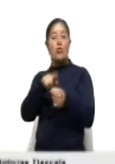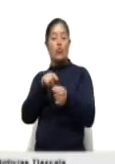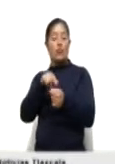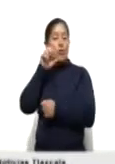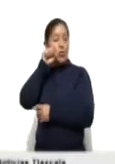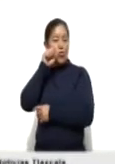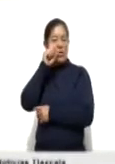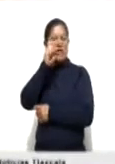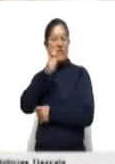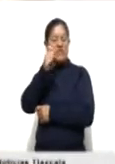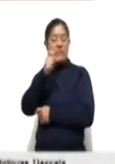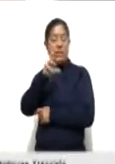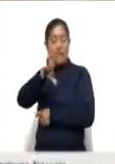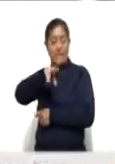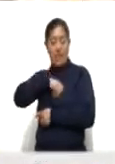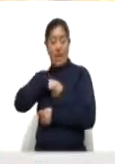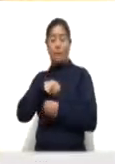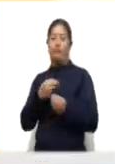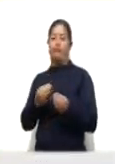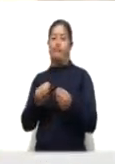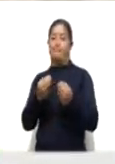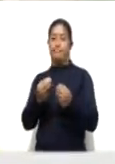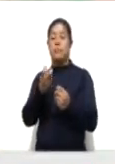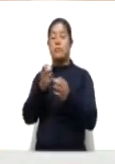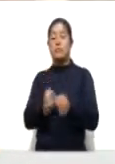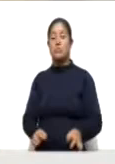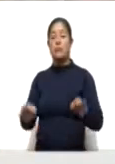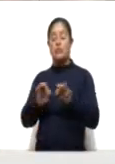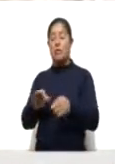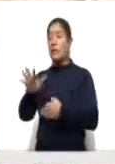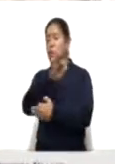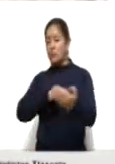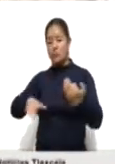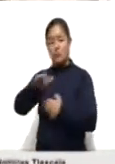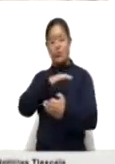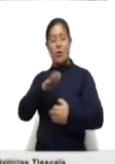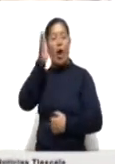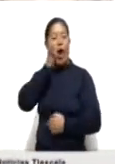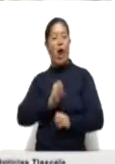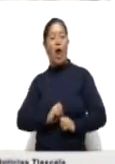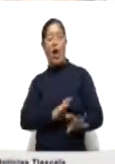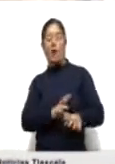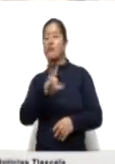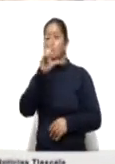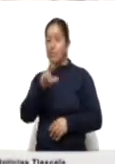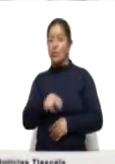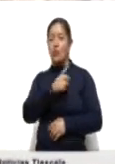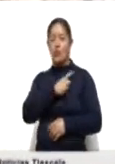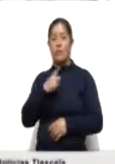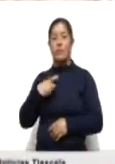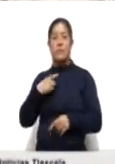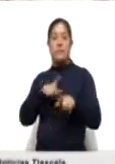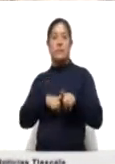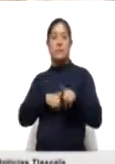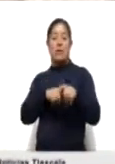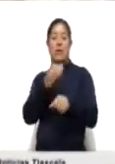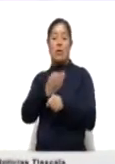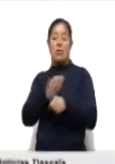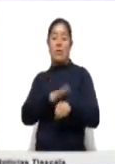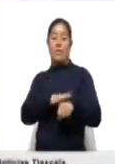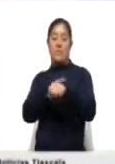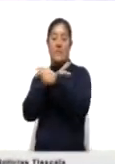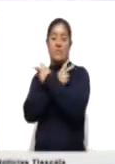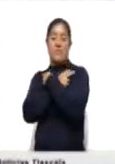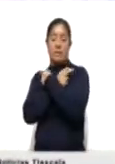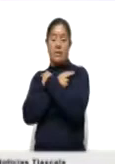de alto contagio. Por ello, es fundamental que la población en general no relaje los protocolos de sanidad, sobre todo durante el periodo